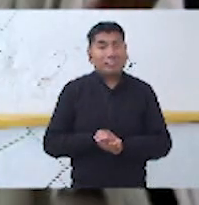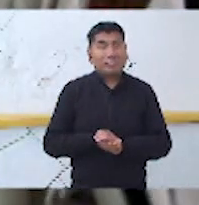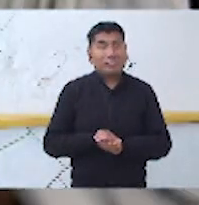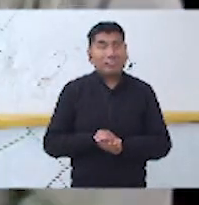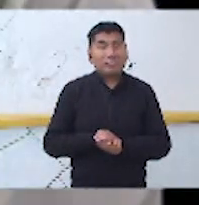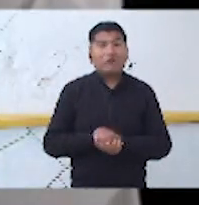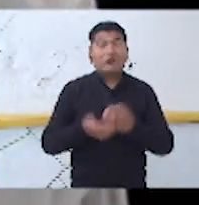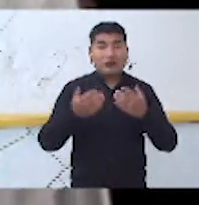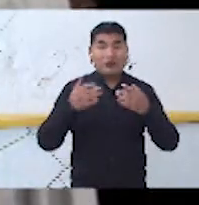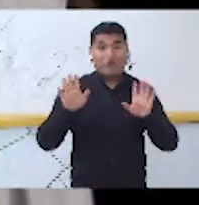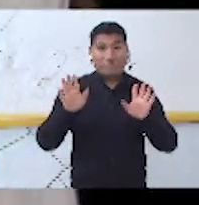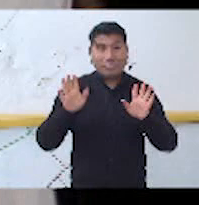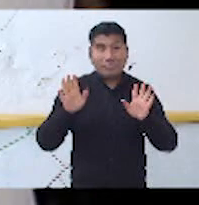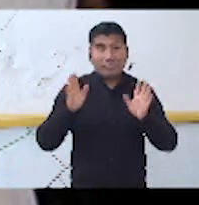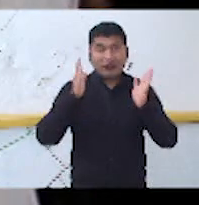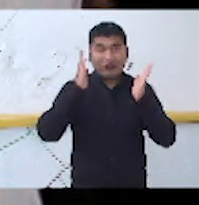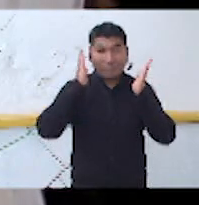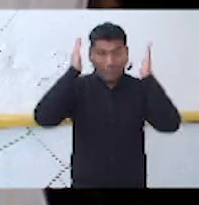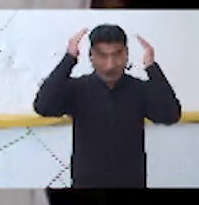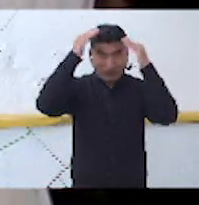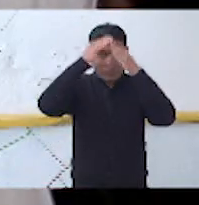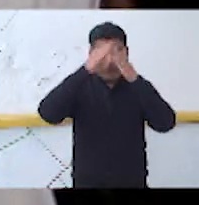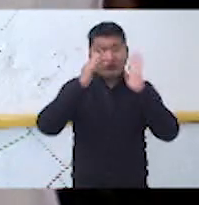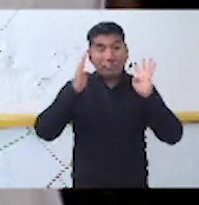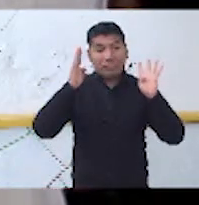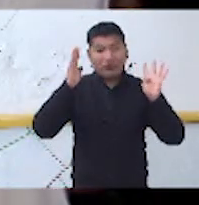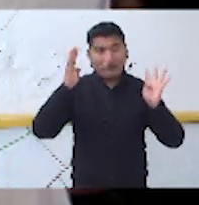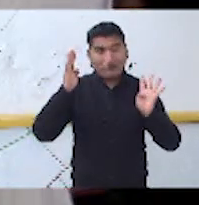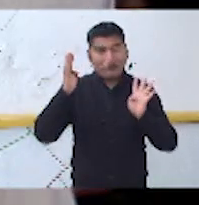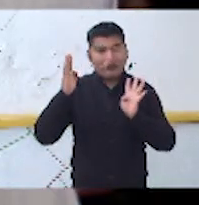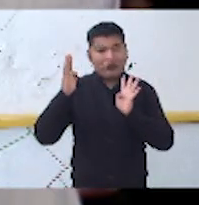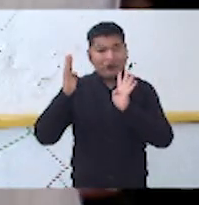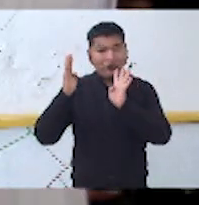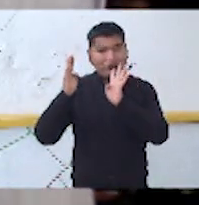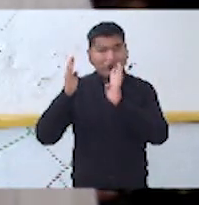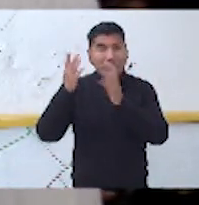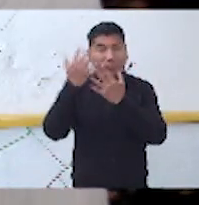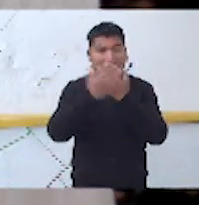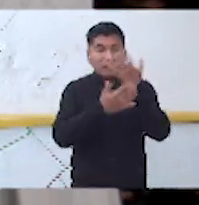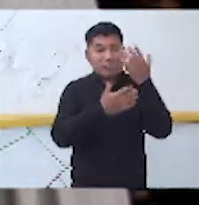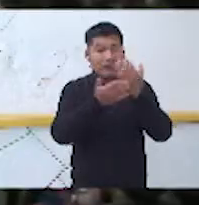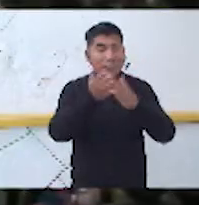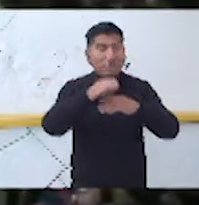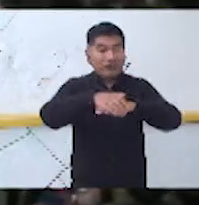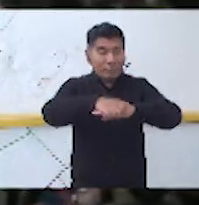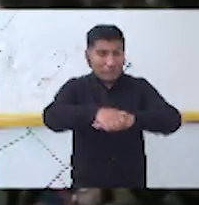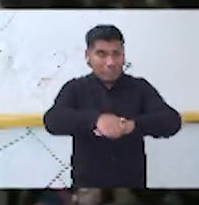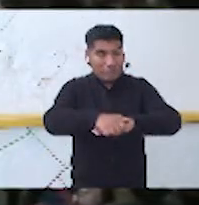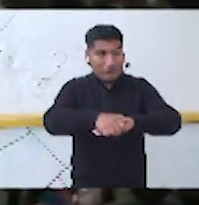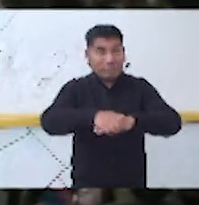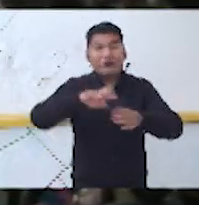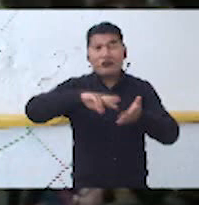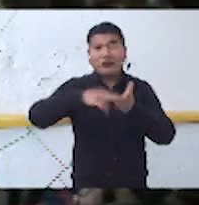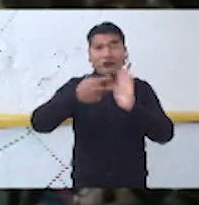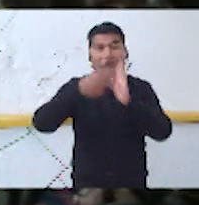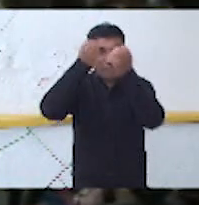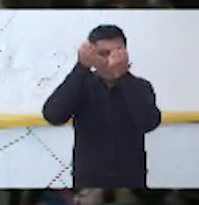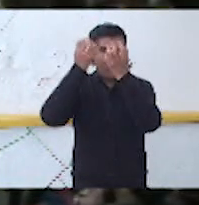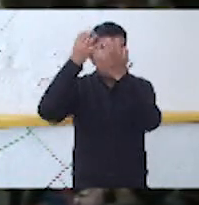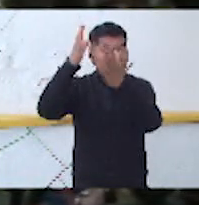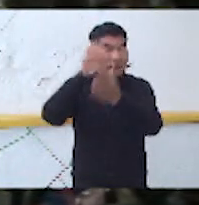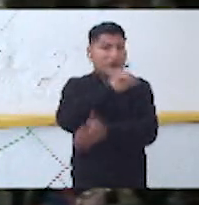Los ordenandos se acercan al obispo, ponen sus manos entre las suyas, como signo de obediencia a